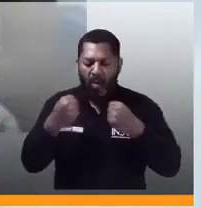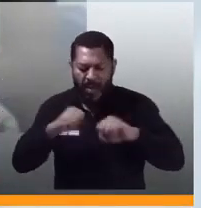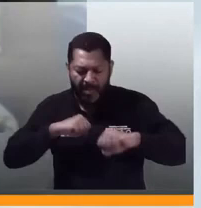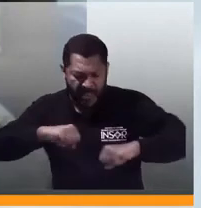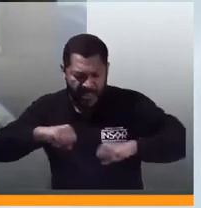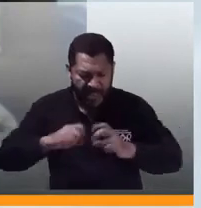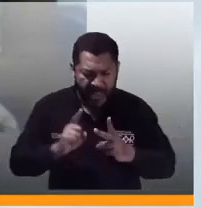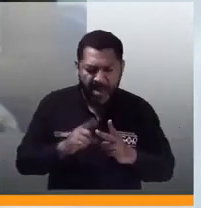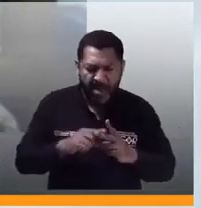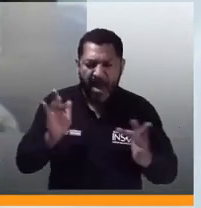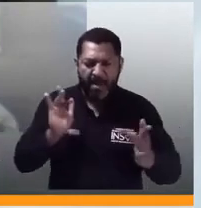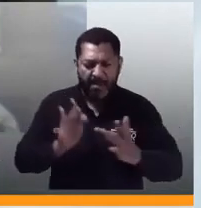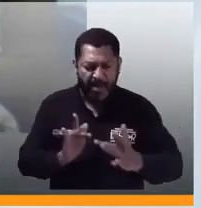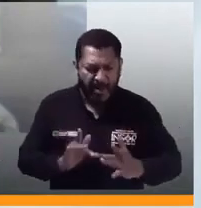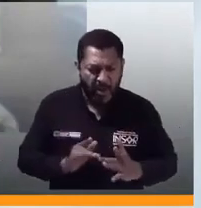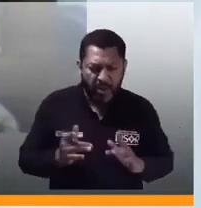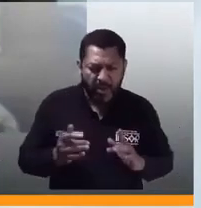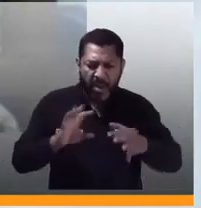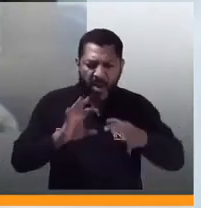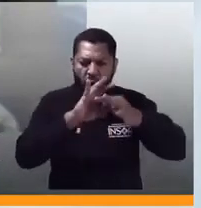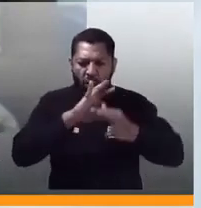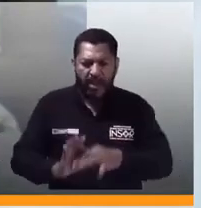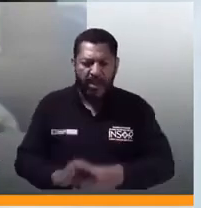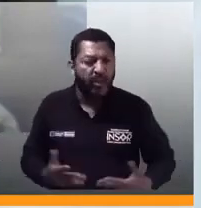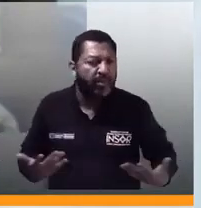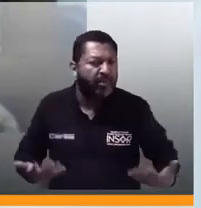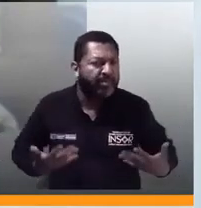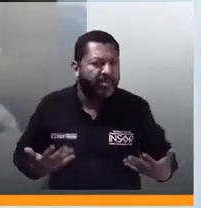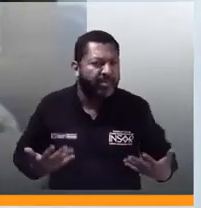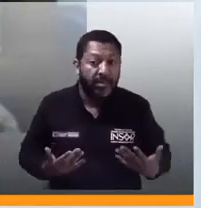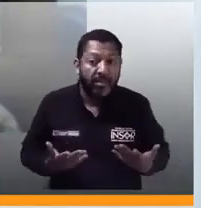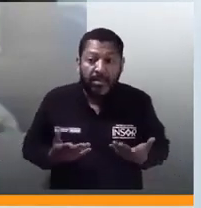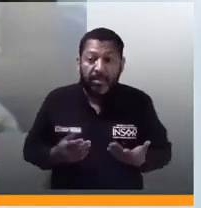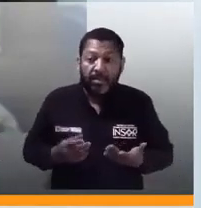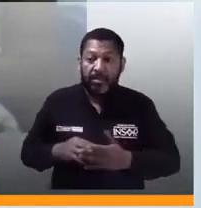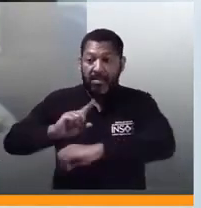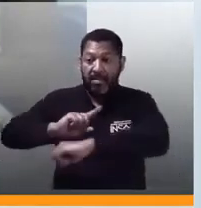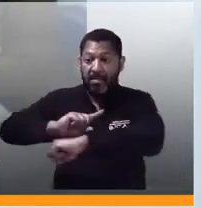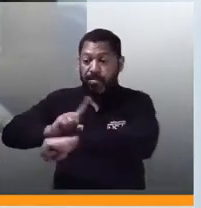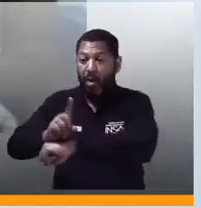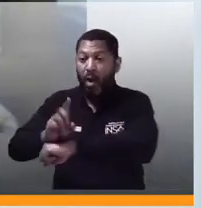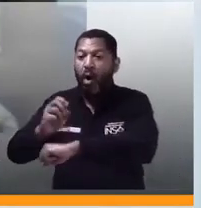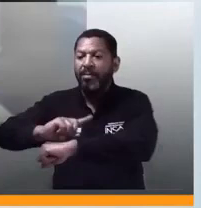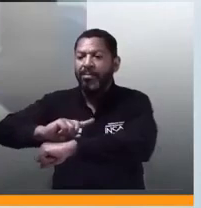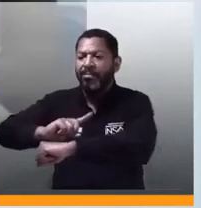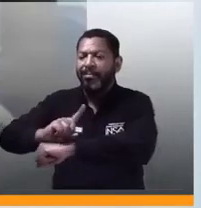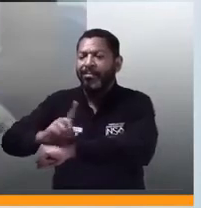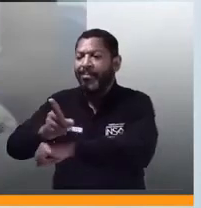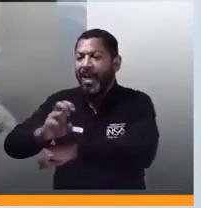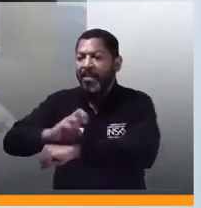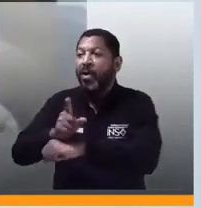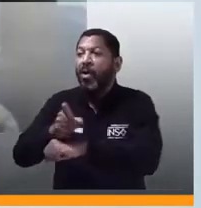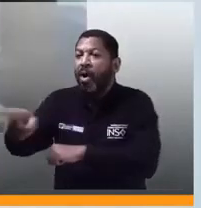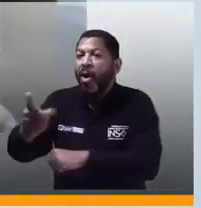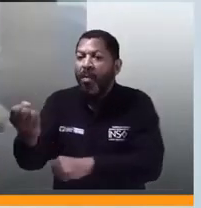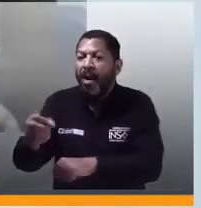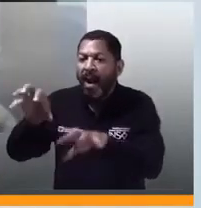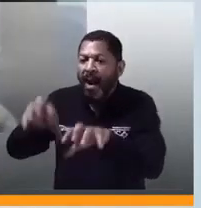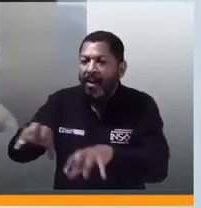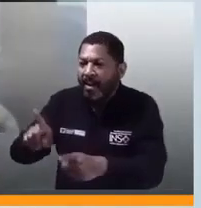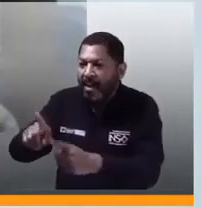de coordinación, en donde el estudiante solo tiene segundos o minutos para poder desarrollar la actividad y luego